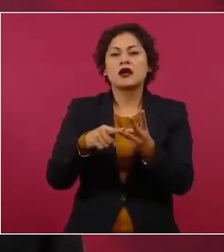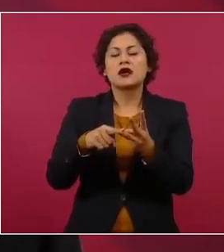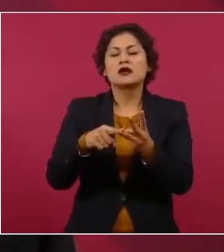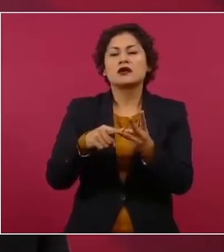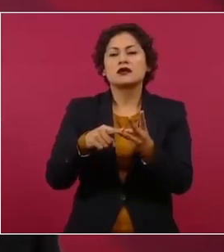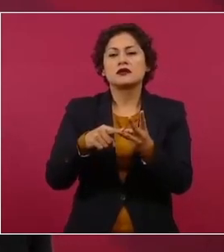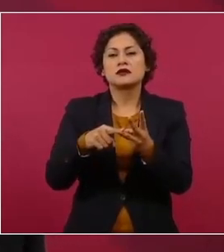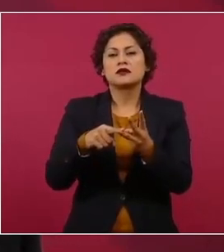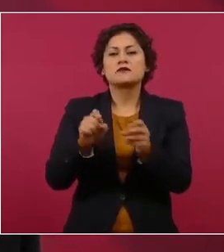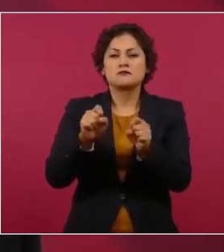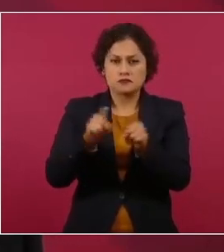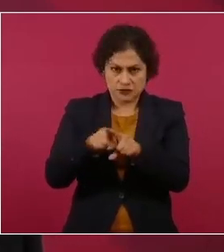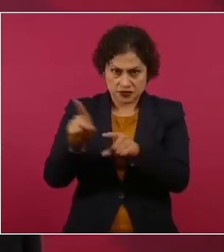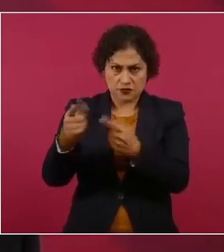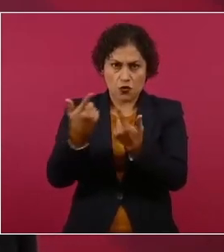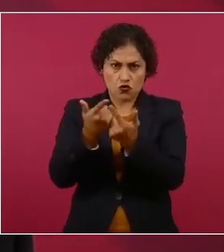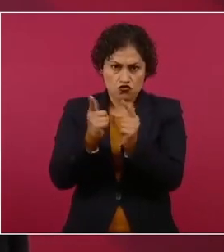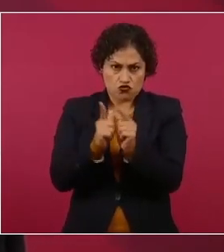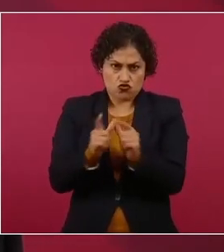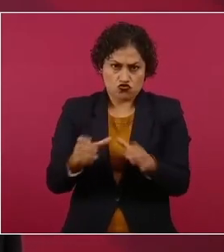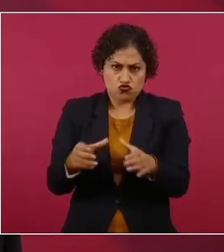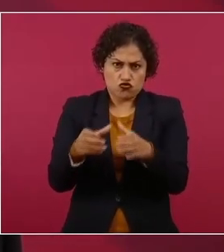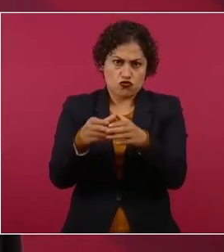partidos regionales